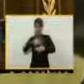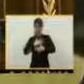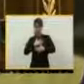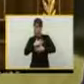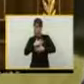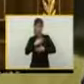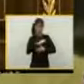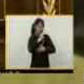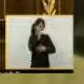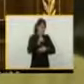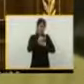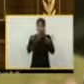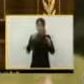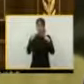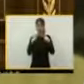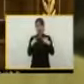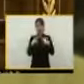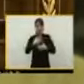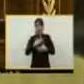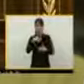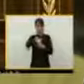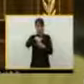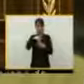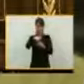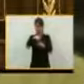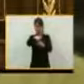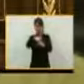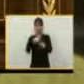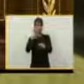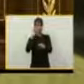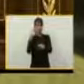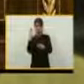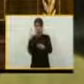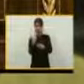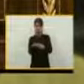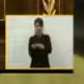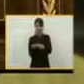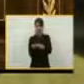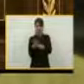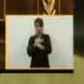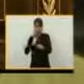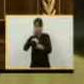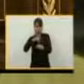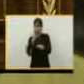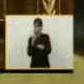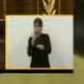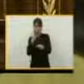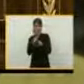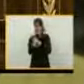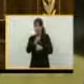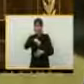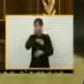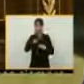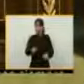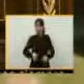ou bifacial ou de dúas esferas. E aí, nese xogo, nesa tensión, non se pode